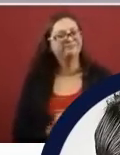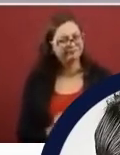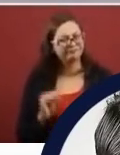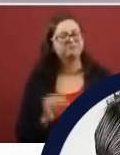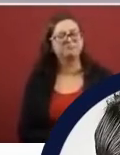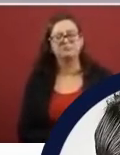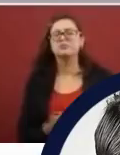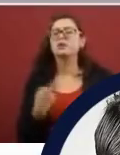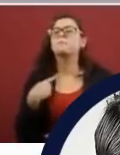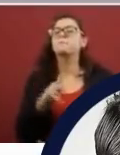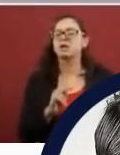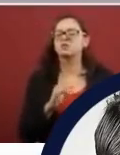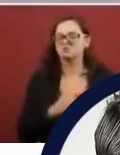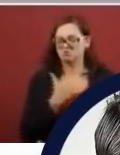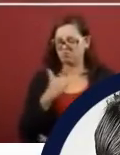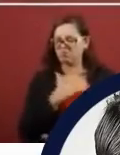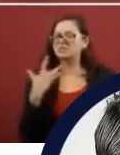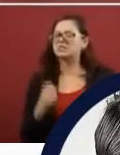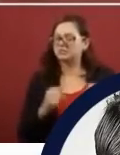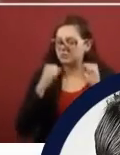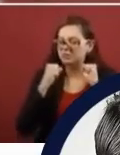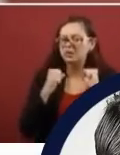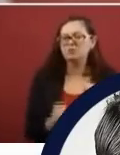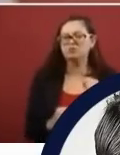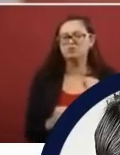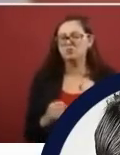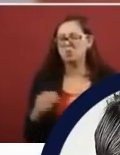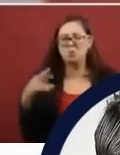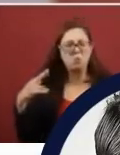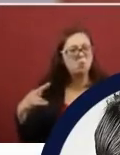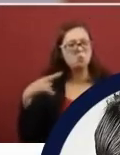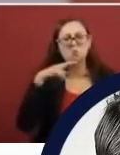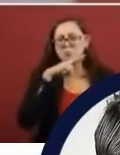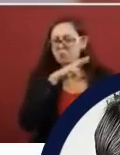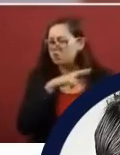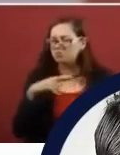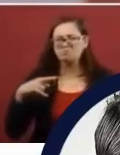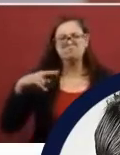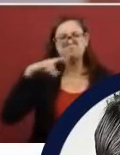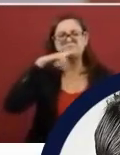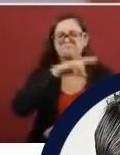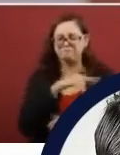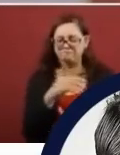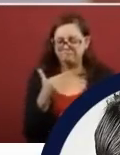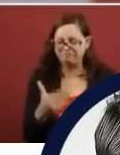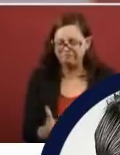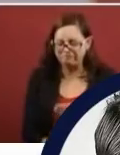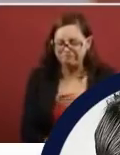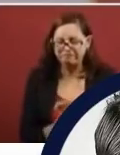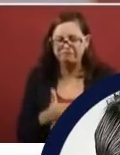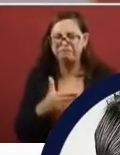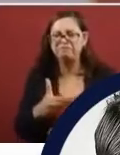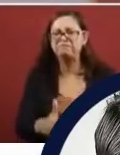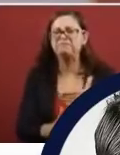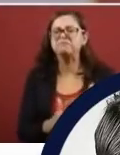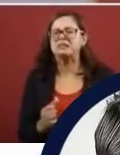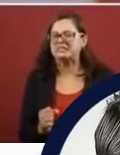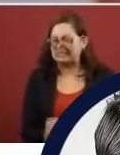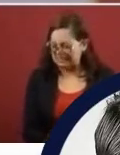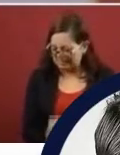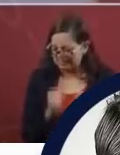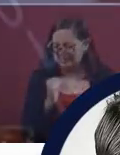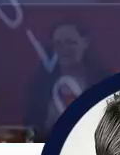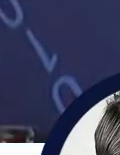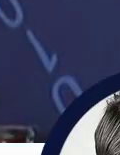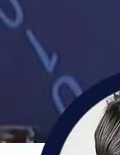infraestructura y que la reacción se vaya a los tribunales. A punta de tribunales quiera tumbar